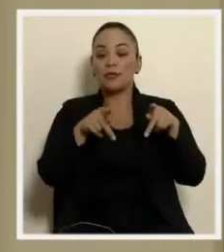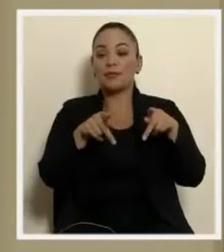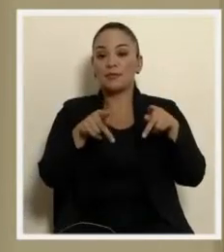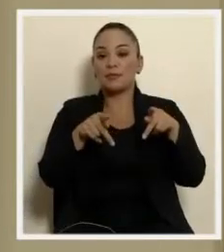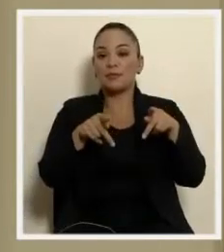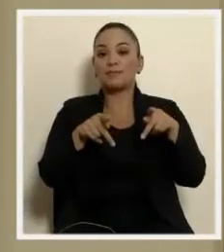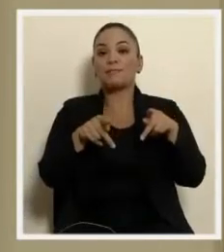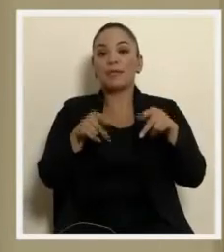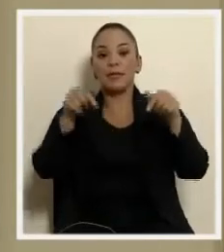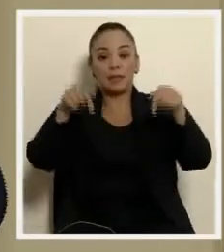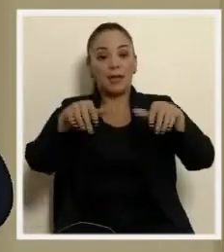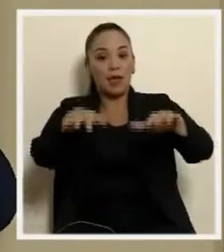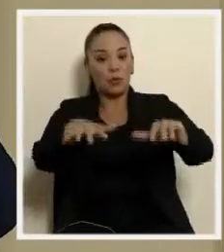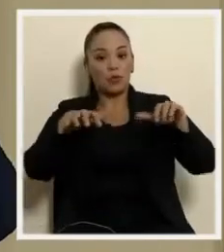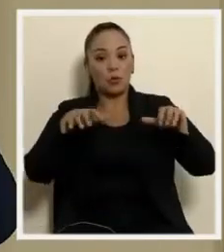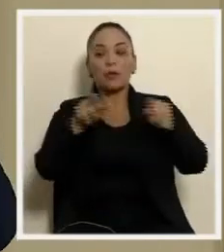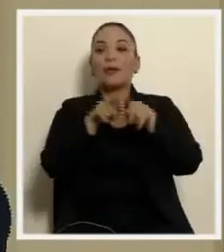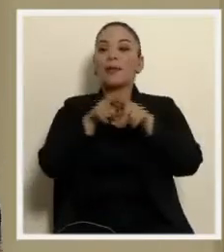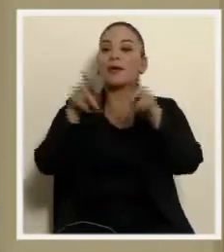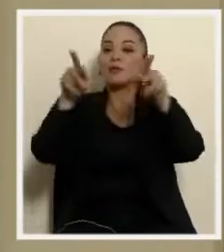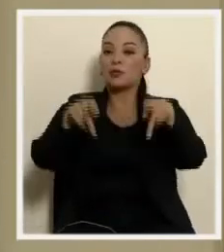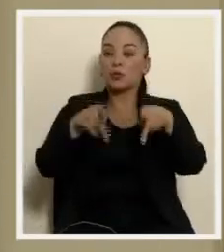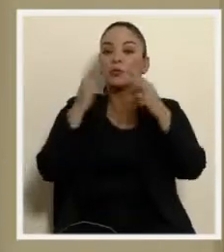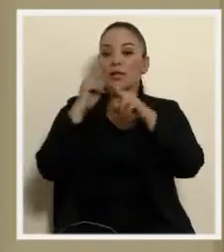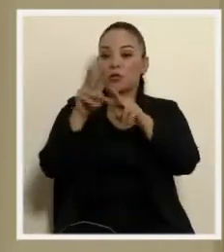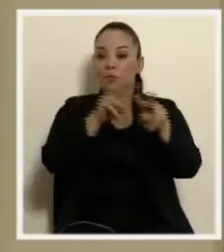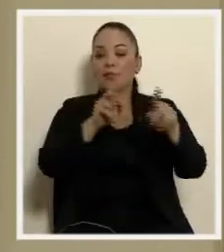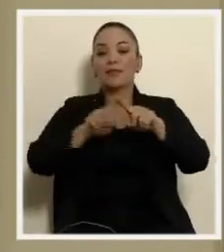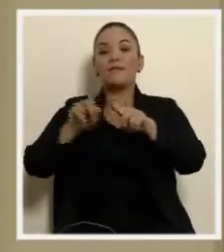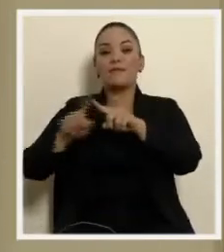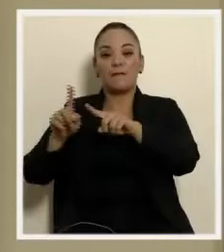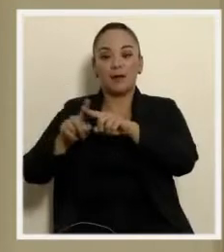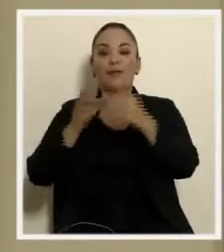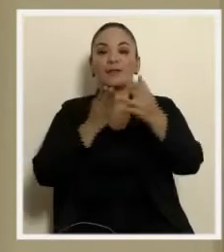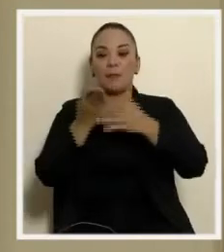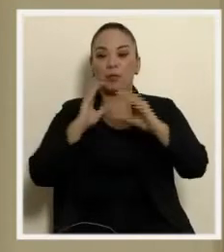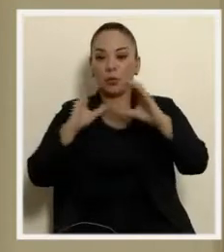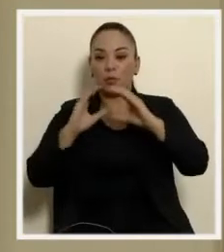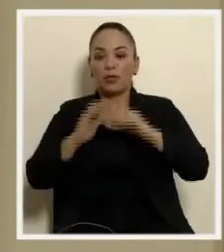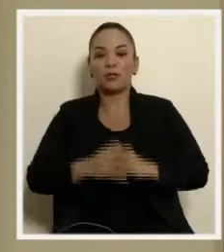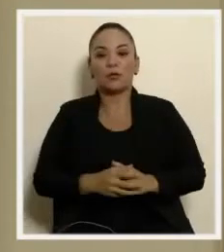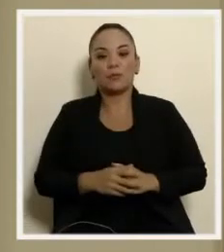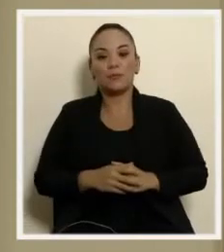este auditorio y a las personas que nos siguen por los diferentes medios.